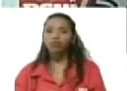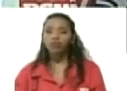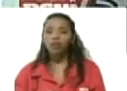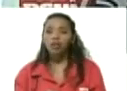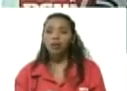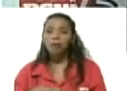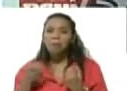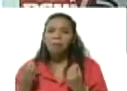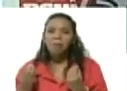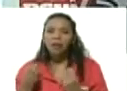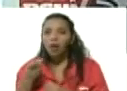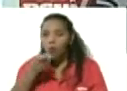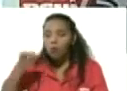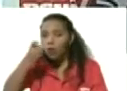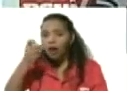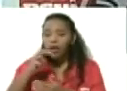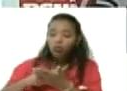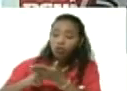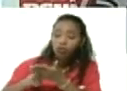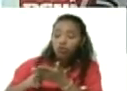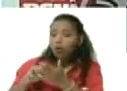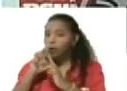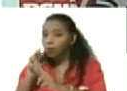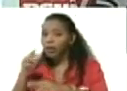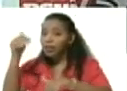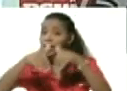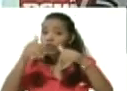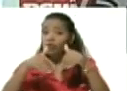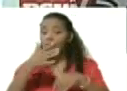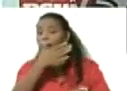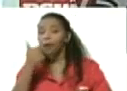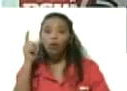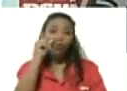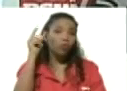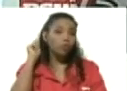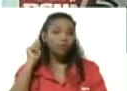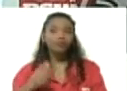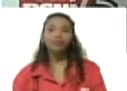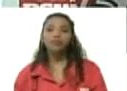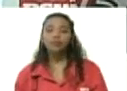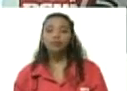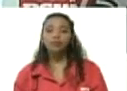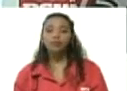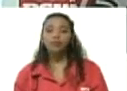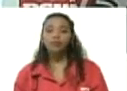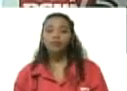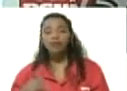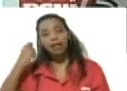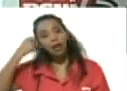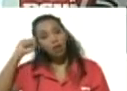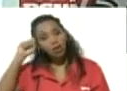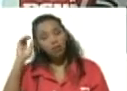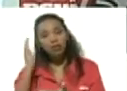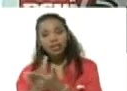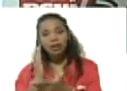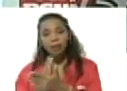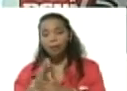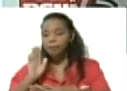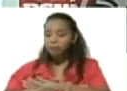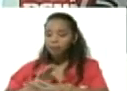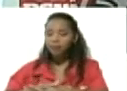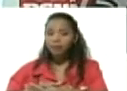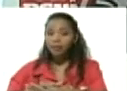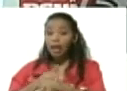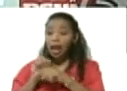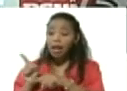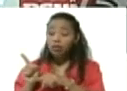para buscar los mecanismos de elección de los mejores y las mejores. Y recordemos siempre, pase lo que pase,